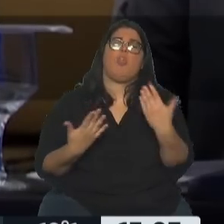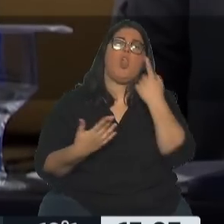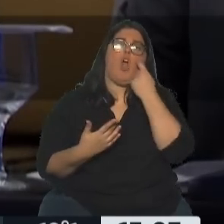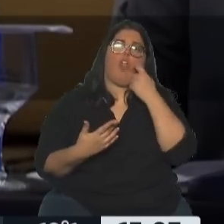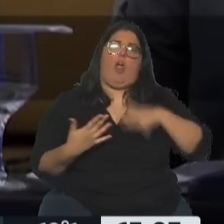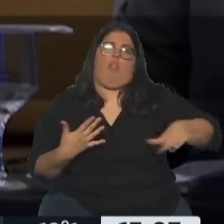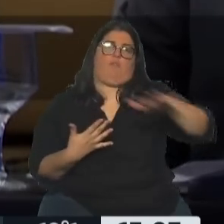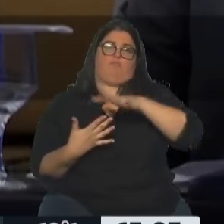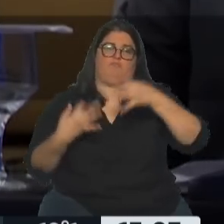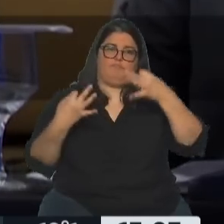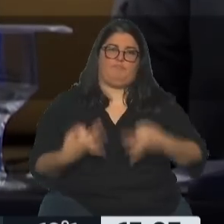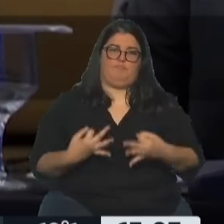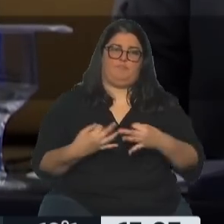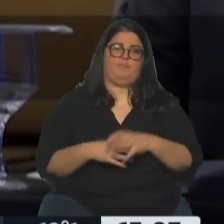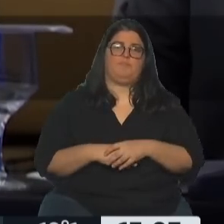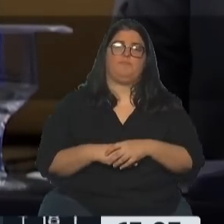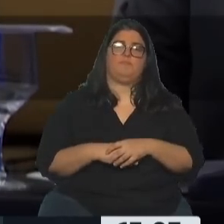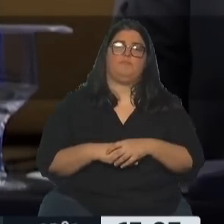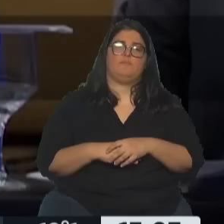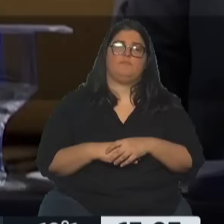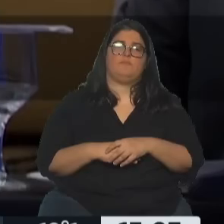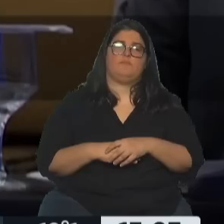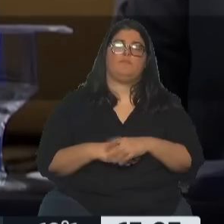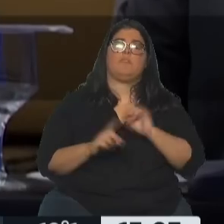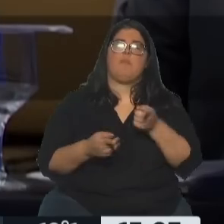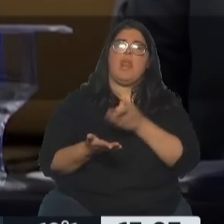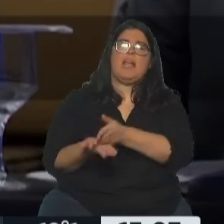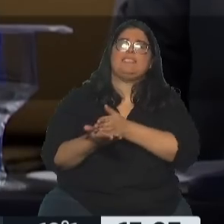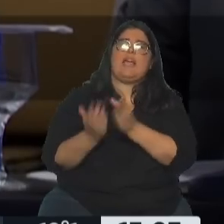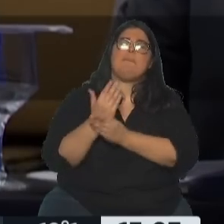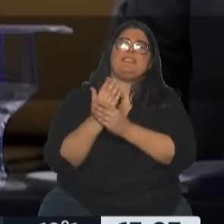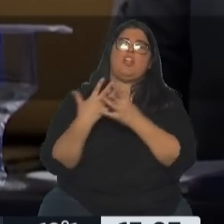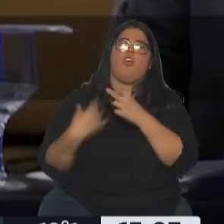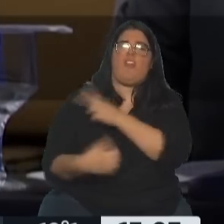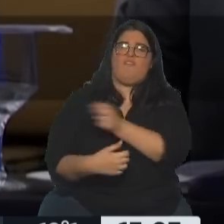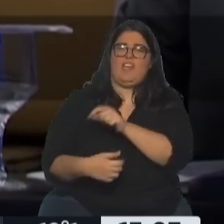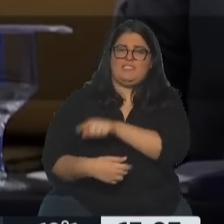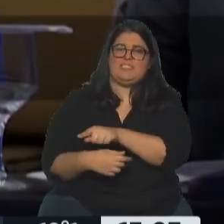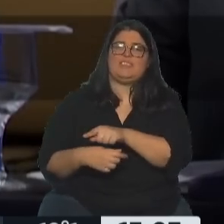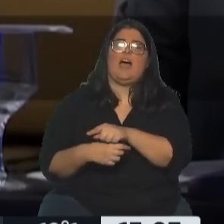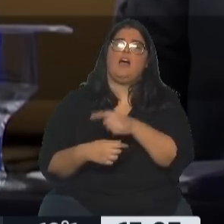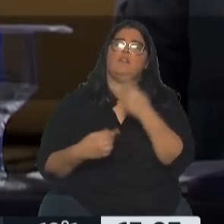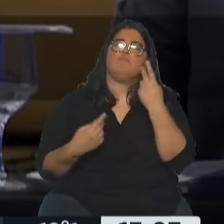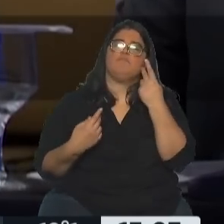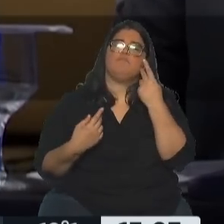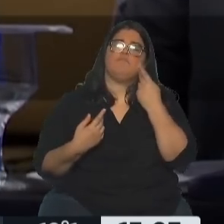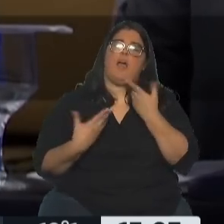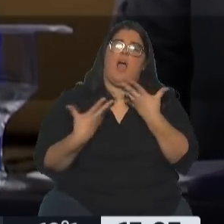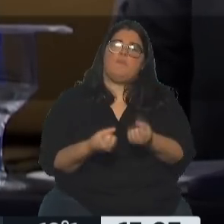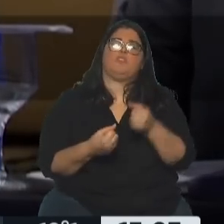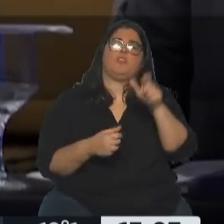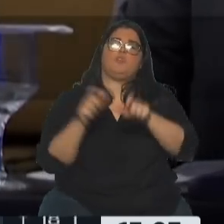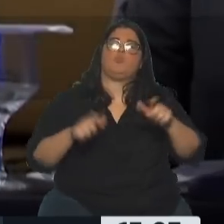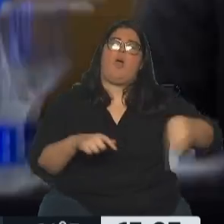control. And it demands defense ministries that serve their citizens transparently